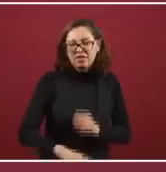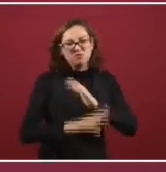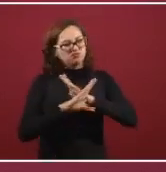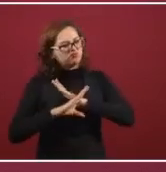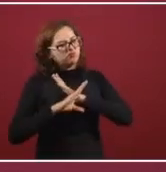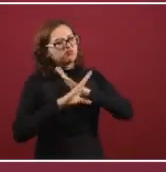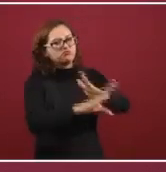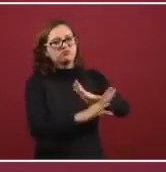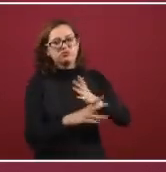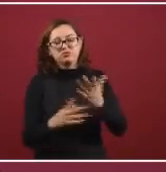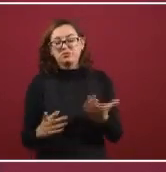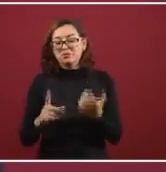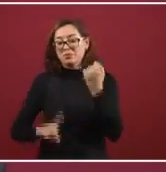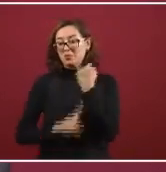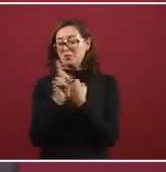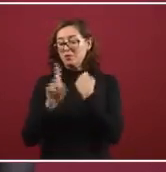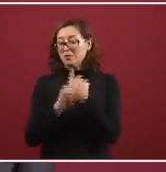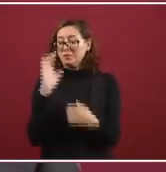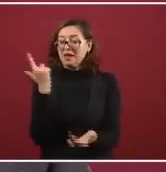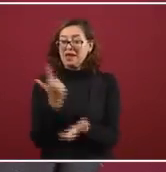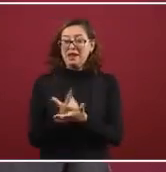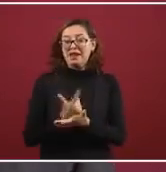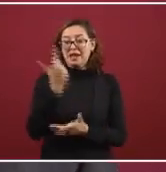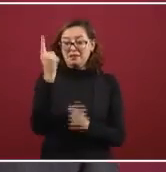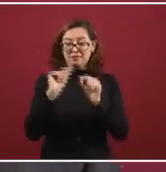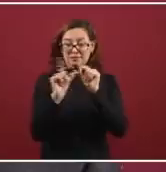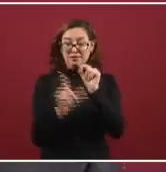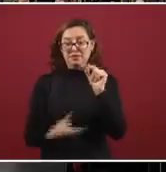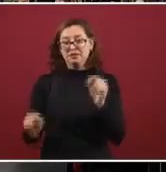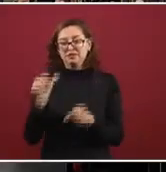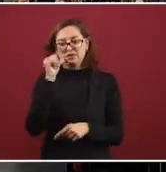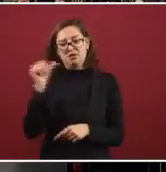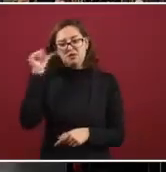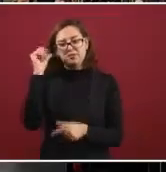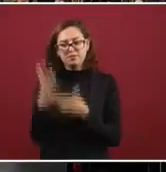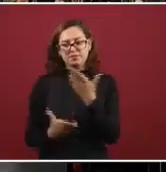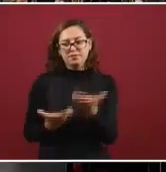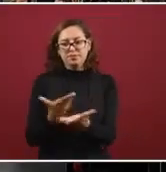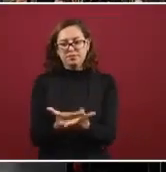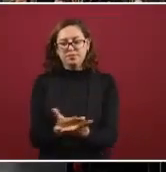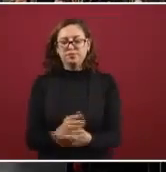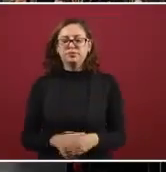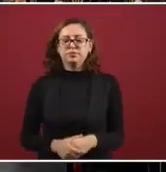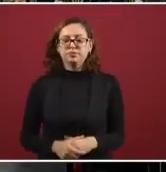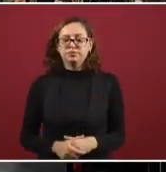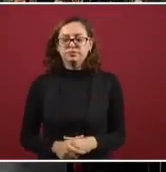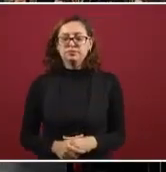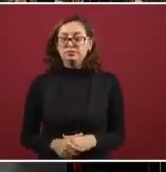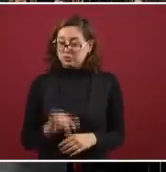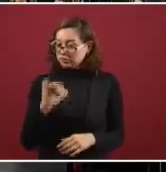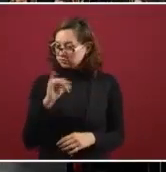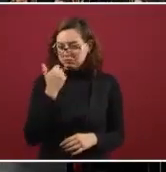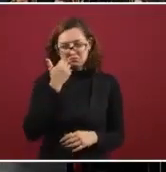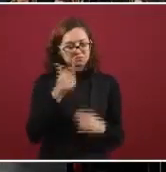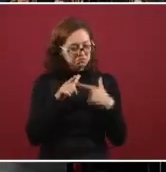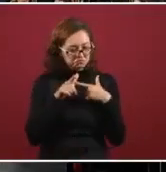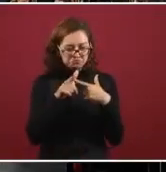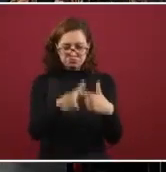problemas principales para nuestro país, y por eso lo planteamos el día de ayer. Sí, queremos que sea permanente.